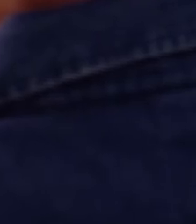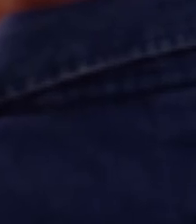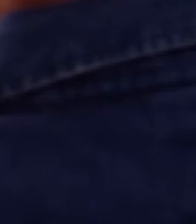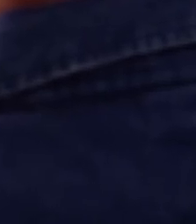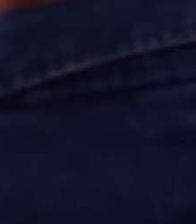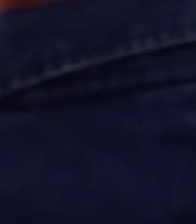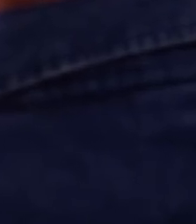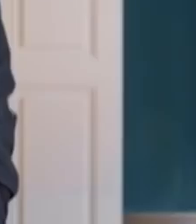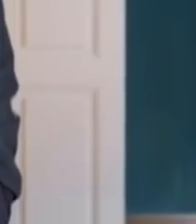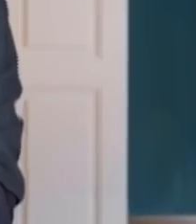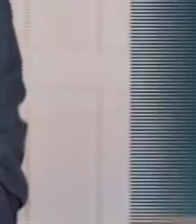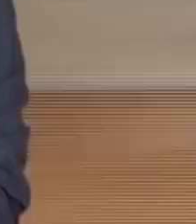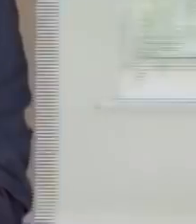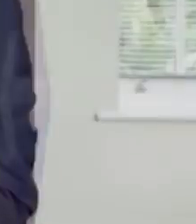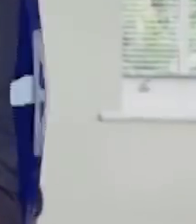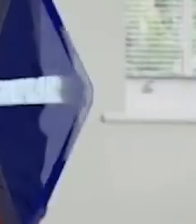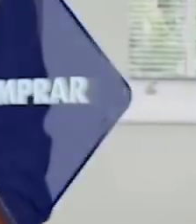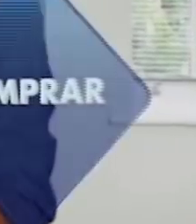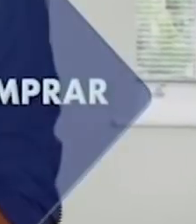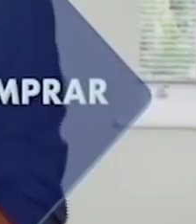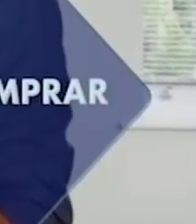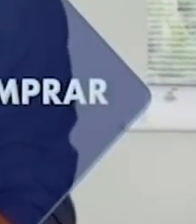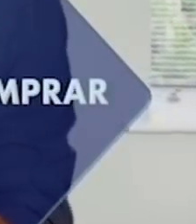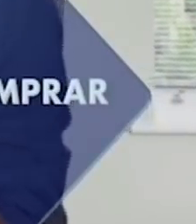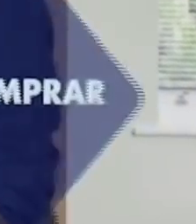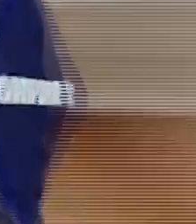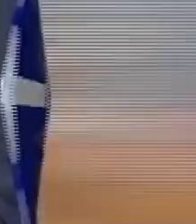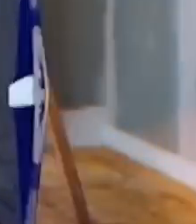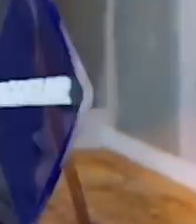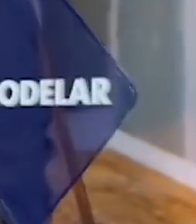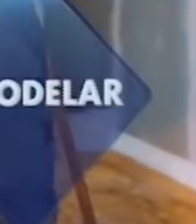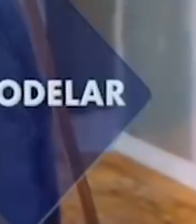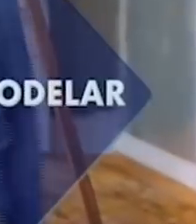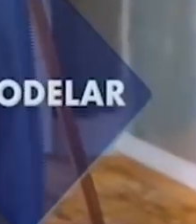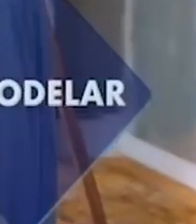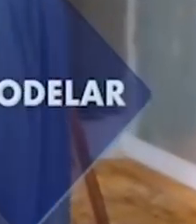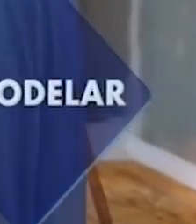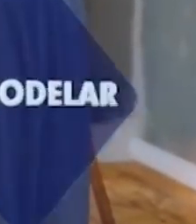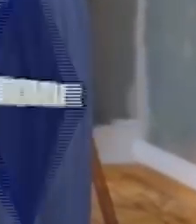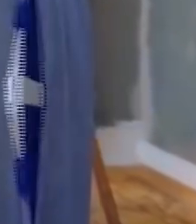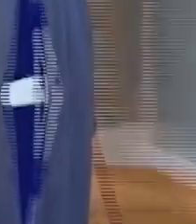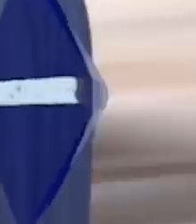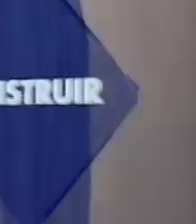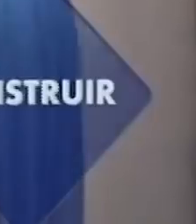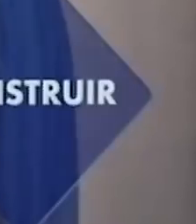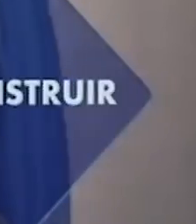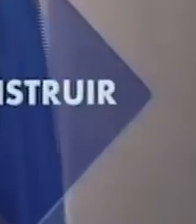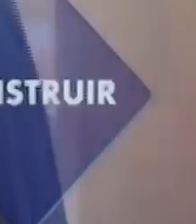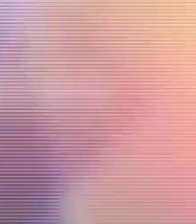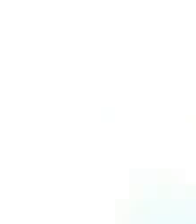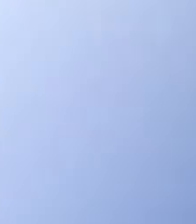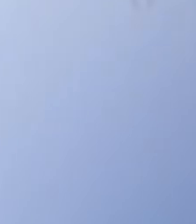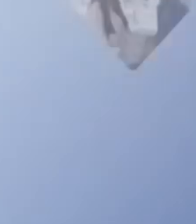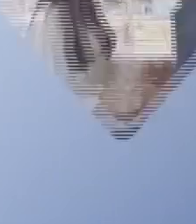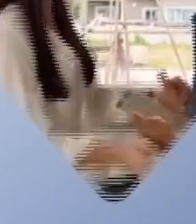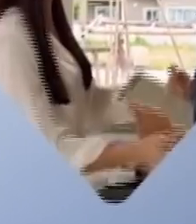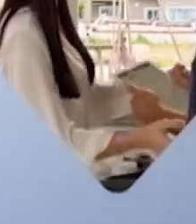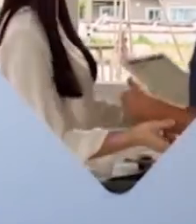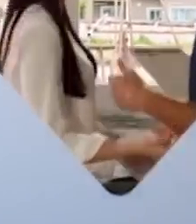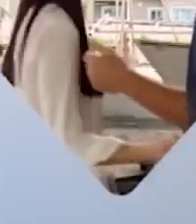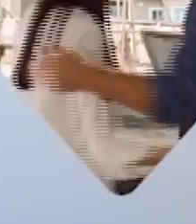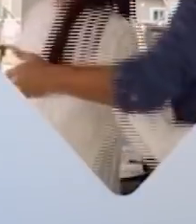Desde donde se encuentre, usted puede comprar, remodelar o construir.